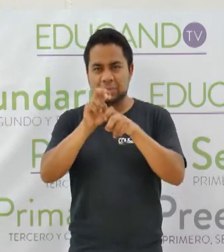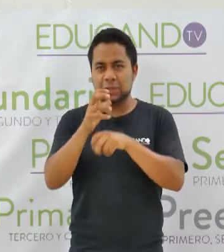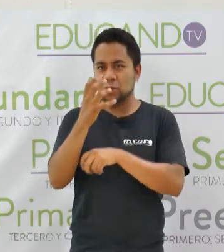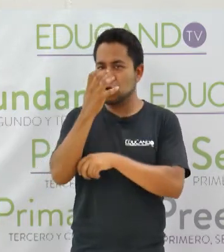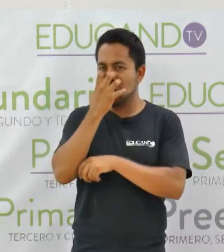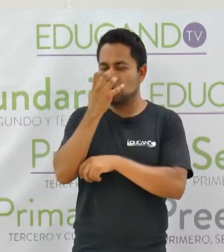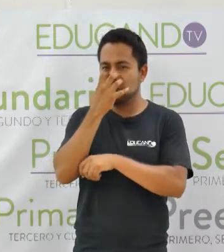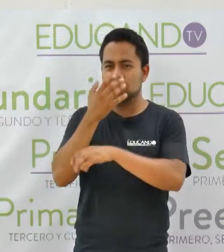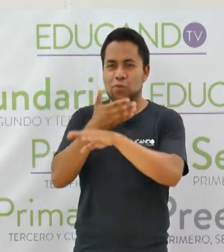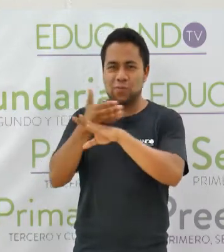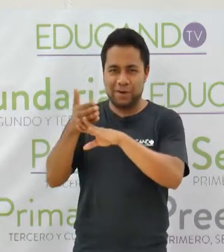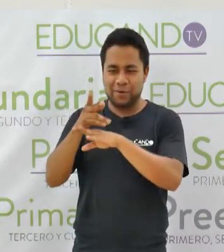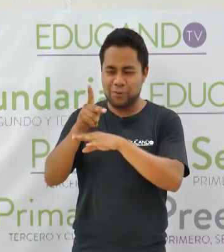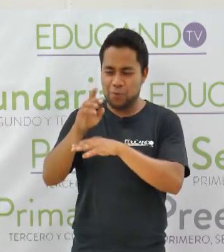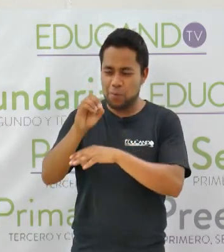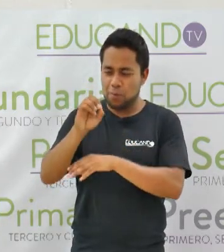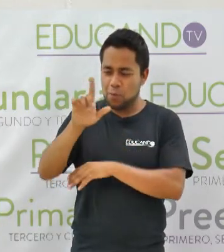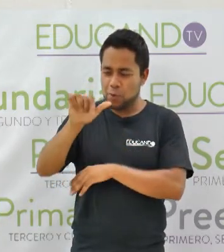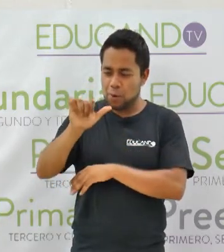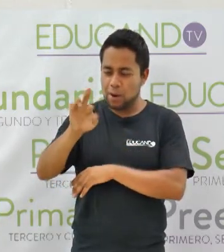oso polar.